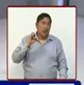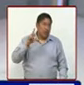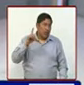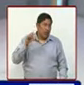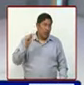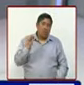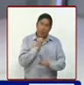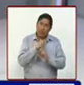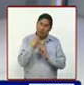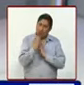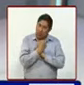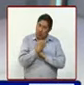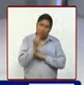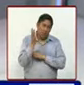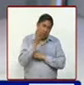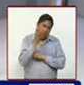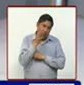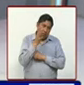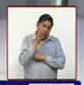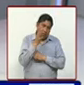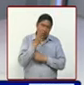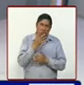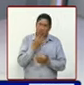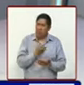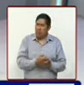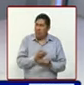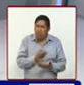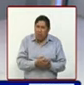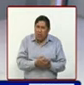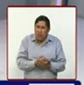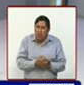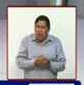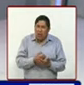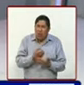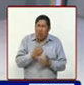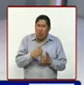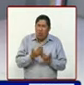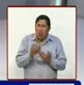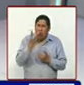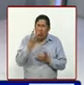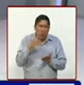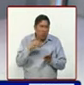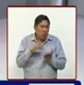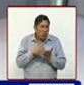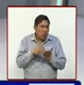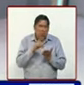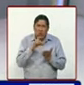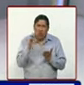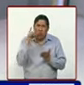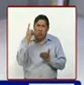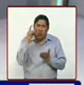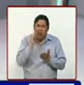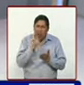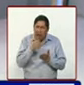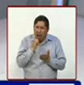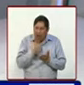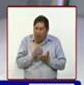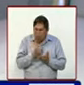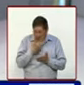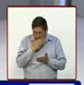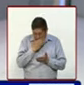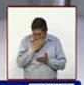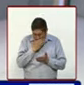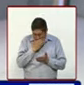la situación que está atravesando la madre. ¿Qué economía puede soportar 2.800 bolivianos, como veíamos